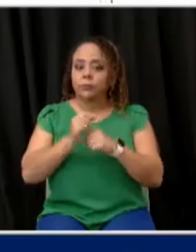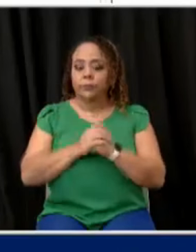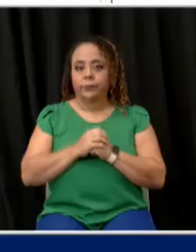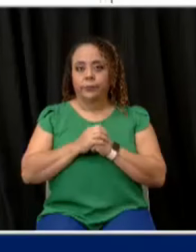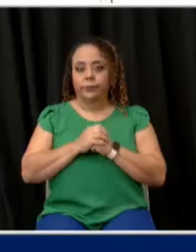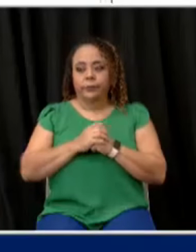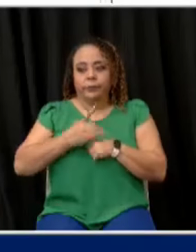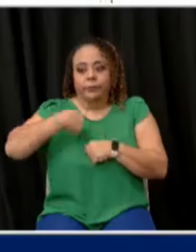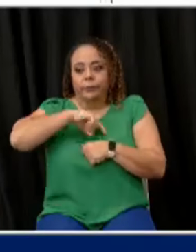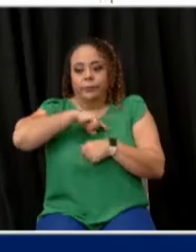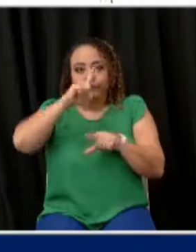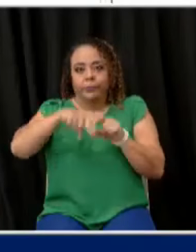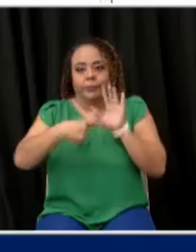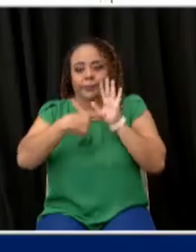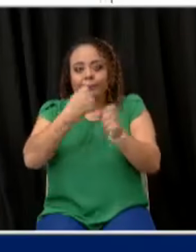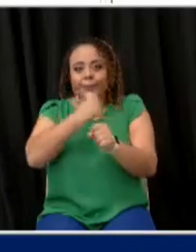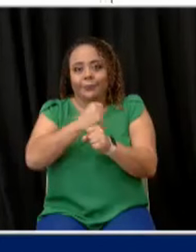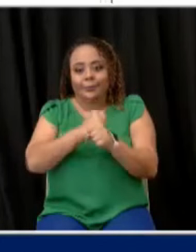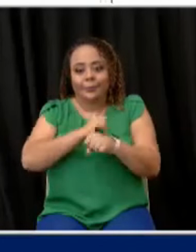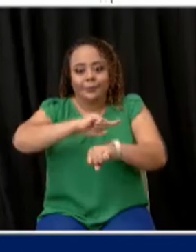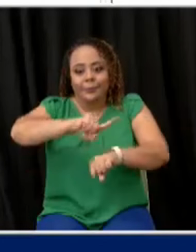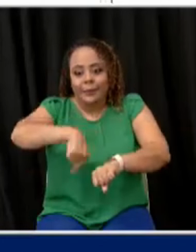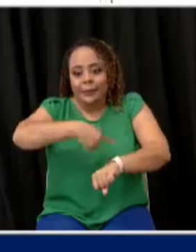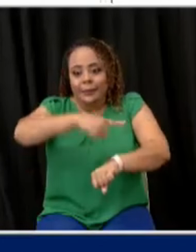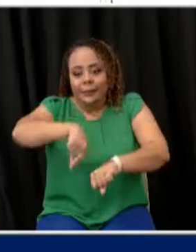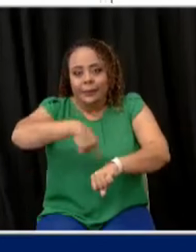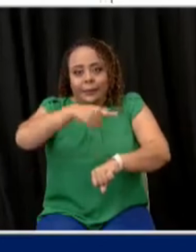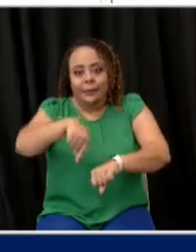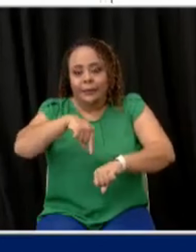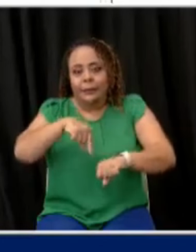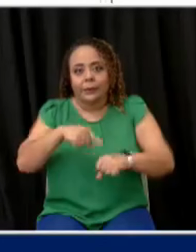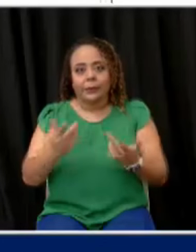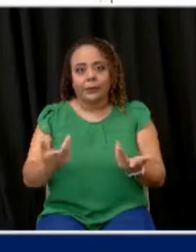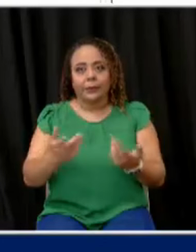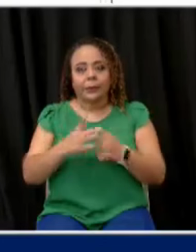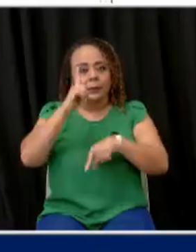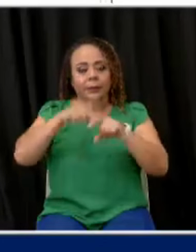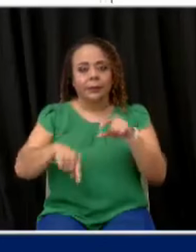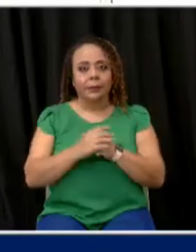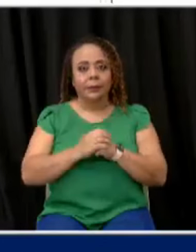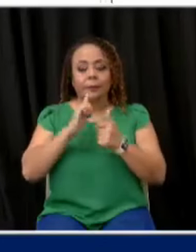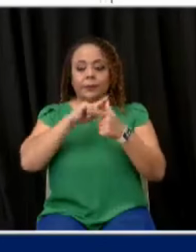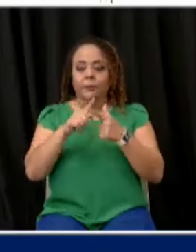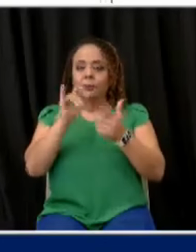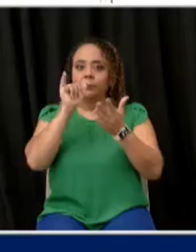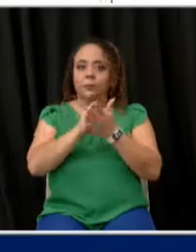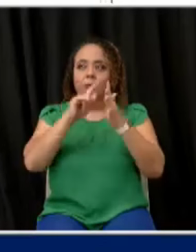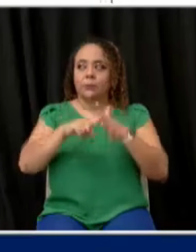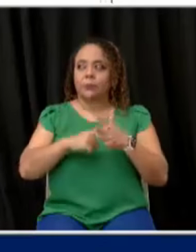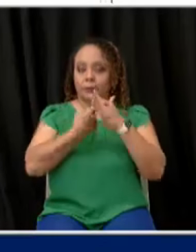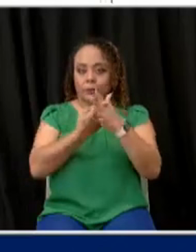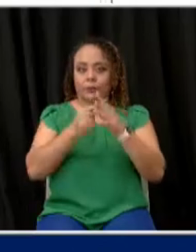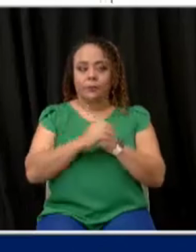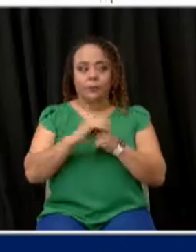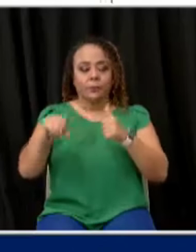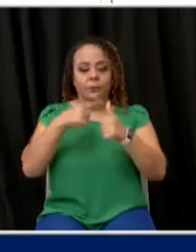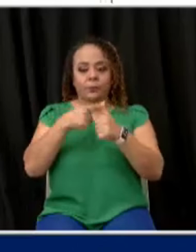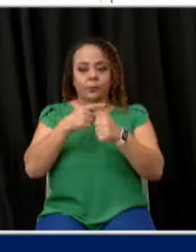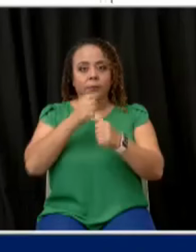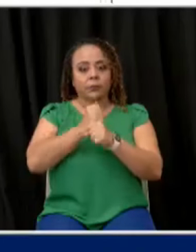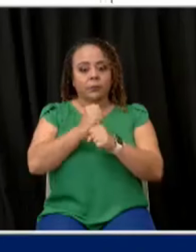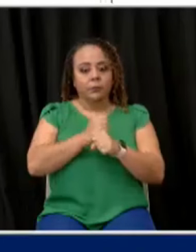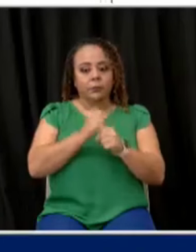no podemos exponerlos a que trabajen toda la hora sin que se lastimen igual. Ahí es donde viene lo que es